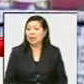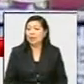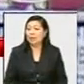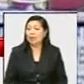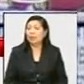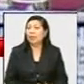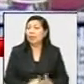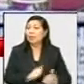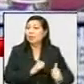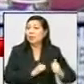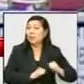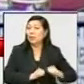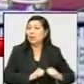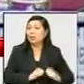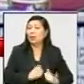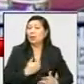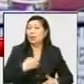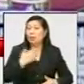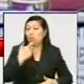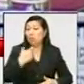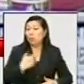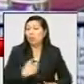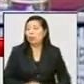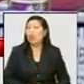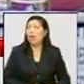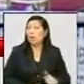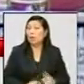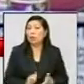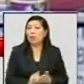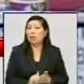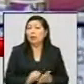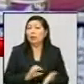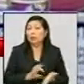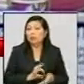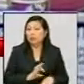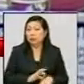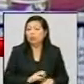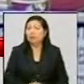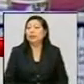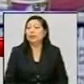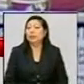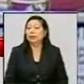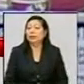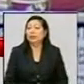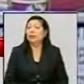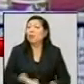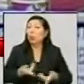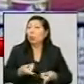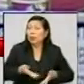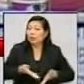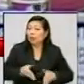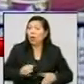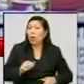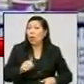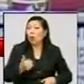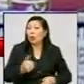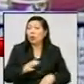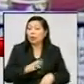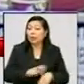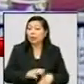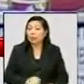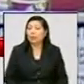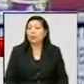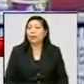que padecen escoliosis, ¿no? Algunos escoliosis congénita, o sea, de nacimiento, otros de